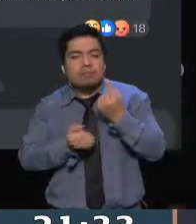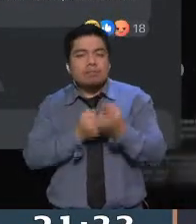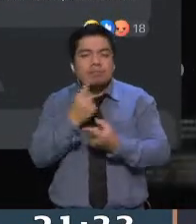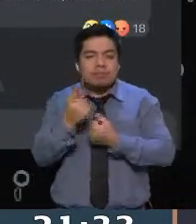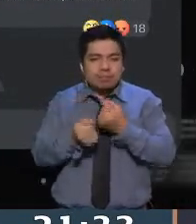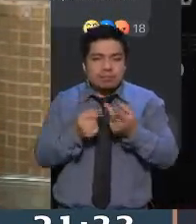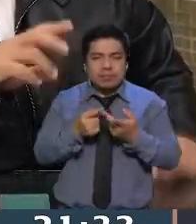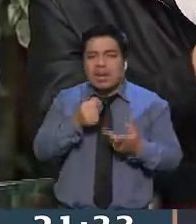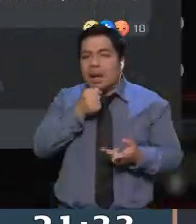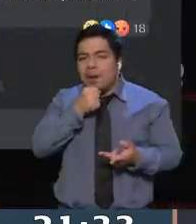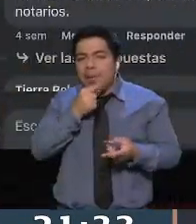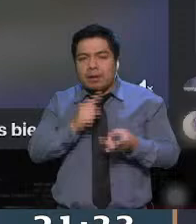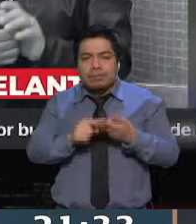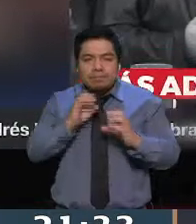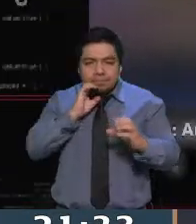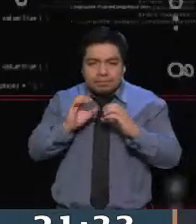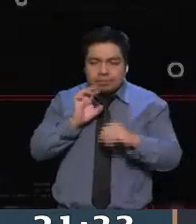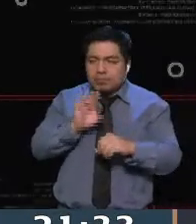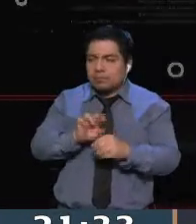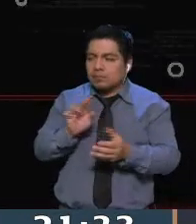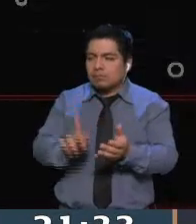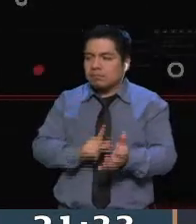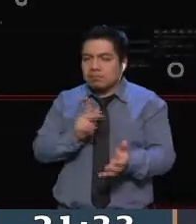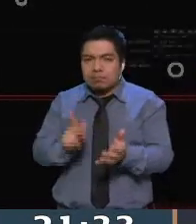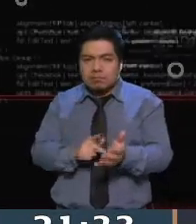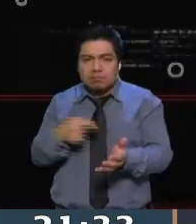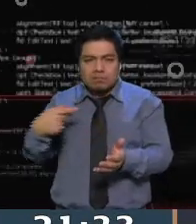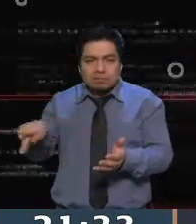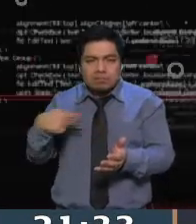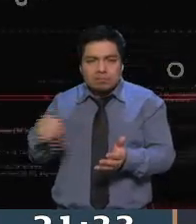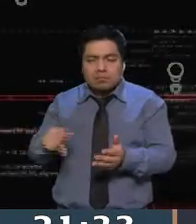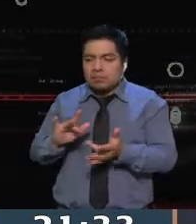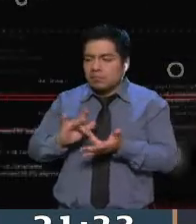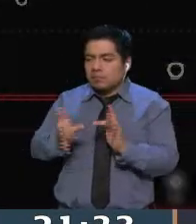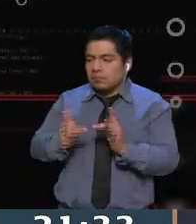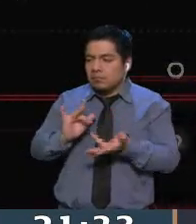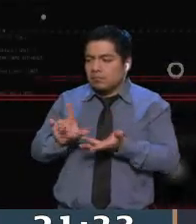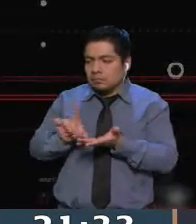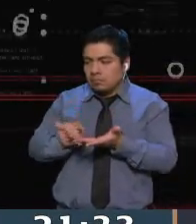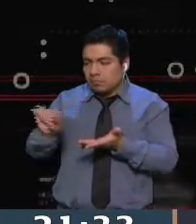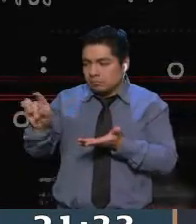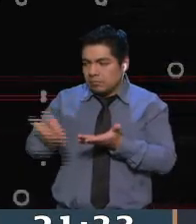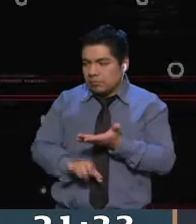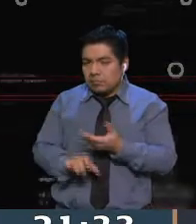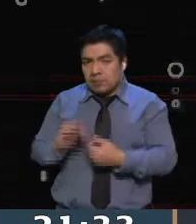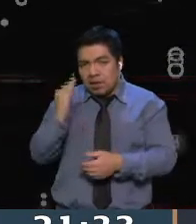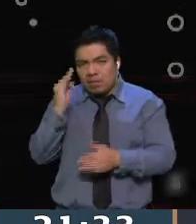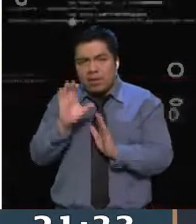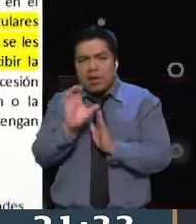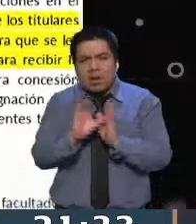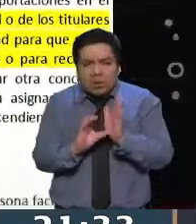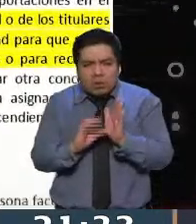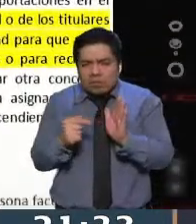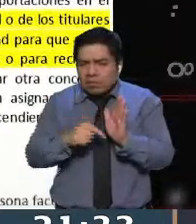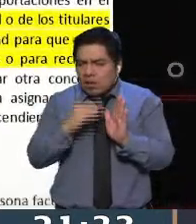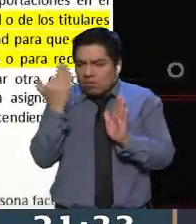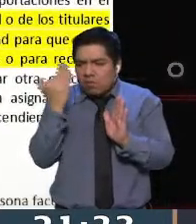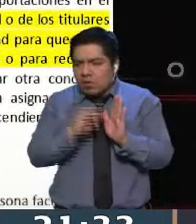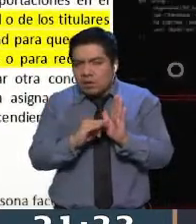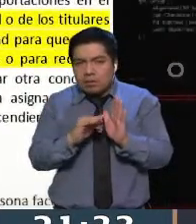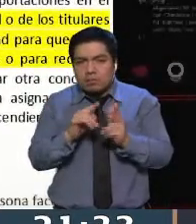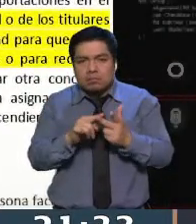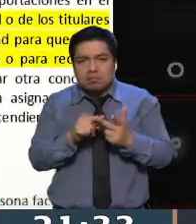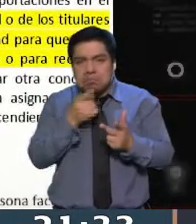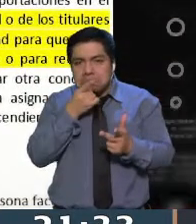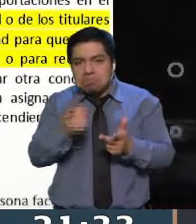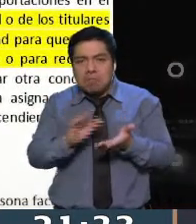y periodistas reciclaron en sus espacios de opinión y redes sociales la falsa constitución y la mentira de la